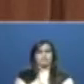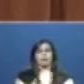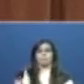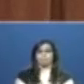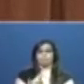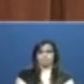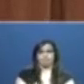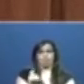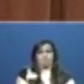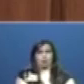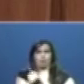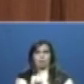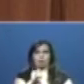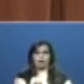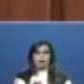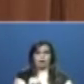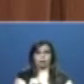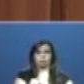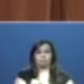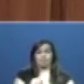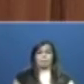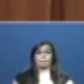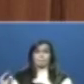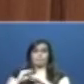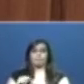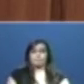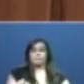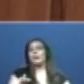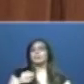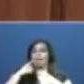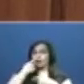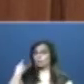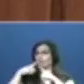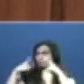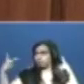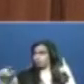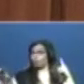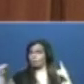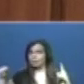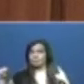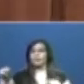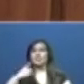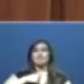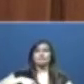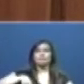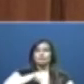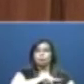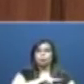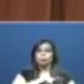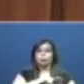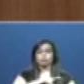de solvencia y que se completa con el hecho de que al cierre de 2012 la nuestra fuera la sexta